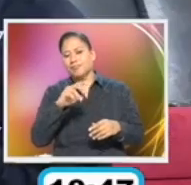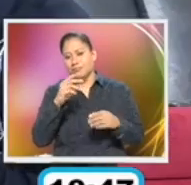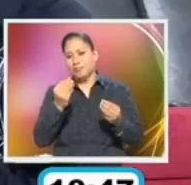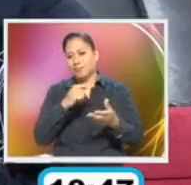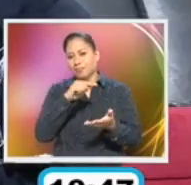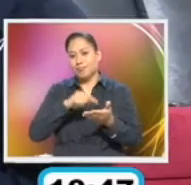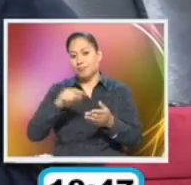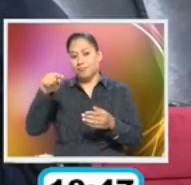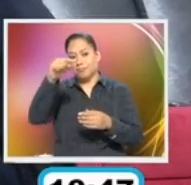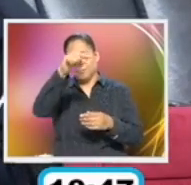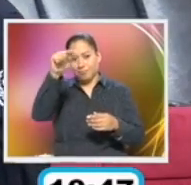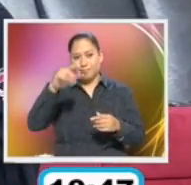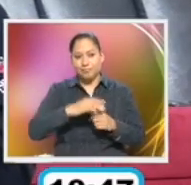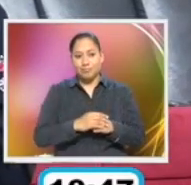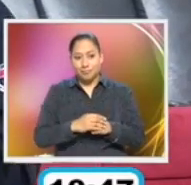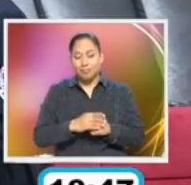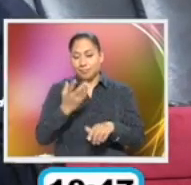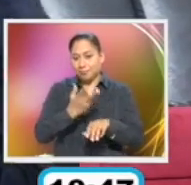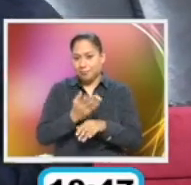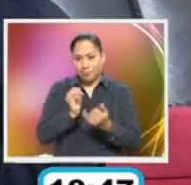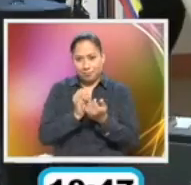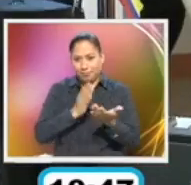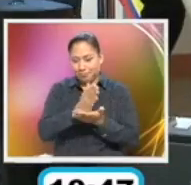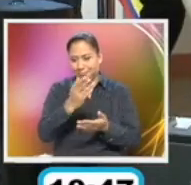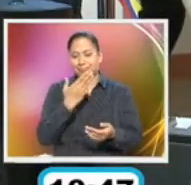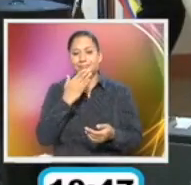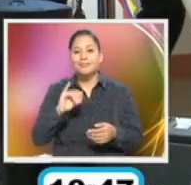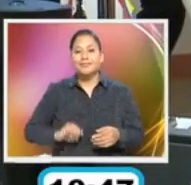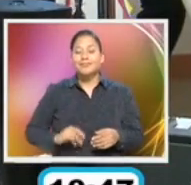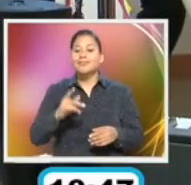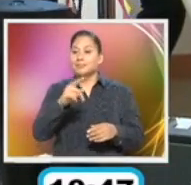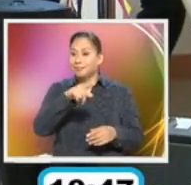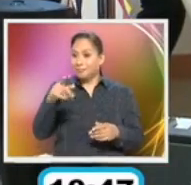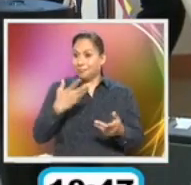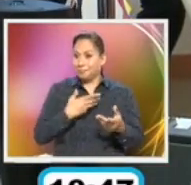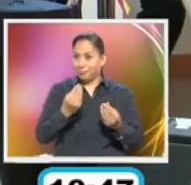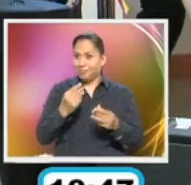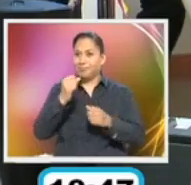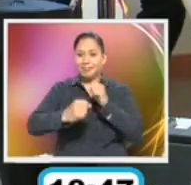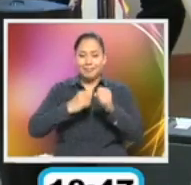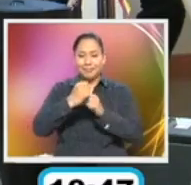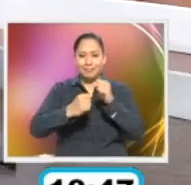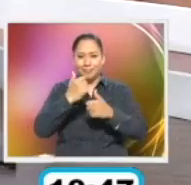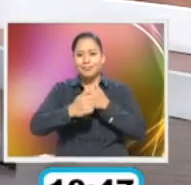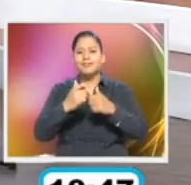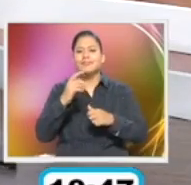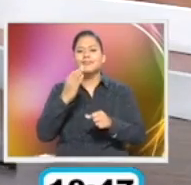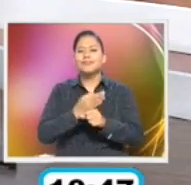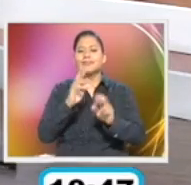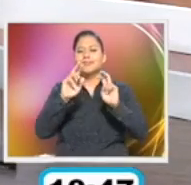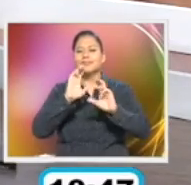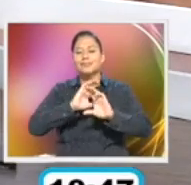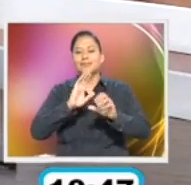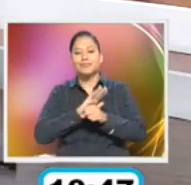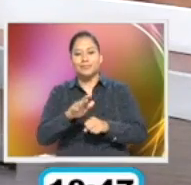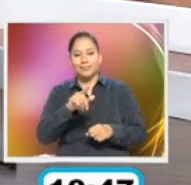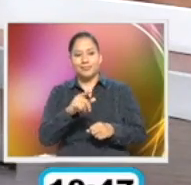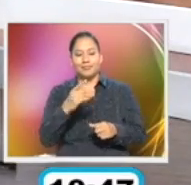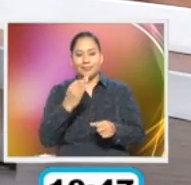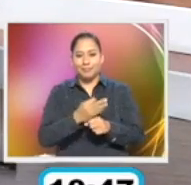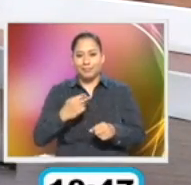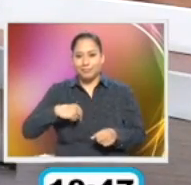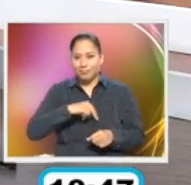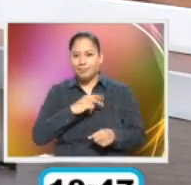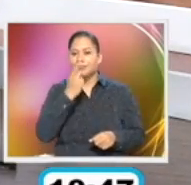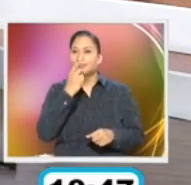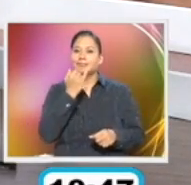Wow, el Madison Square Garden, qué interesante. Pues bueno, la verdad es que tienen ustedes muchísimos años de carrera. ¿Qué canciones van a cantar ahorita? Bueno, vamos a darle con